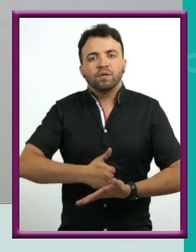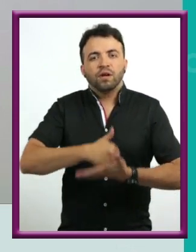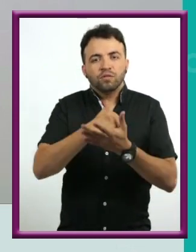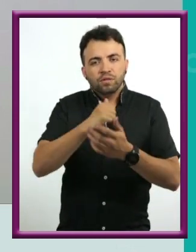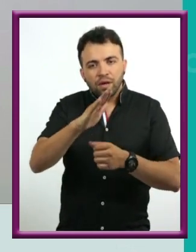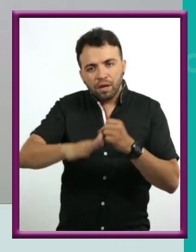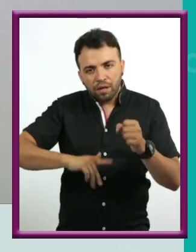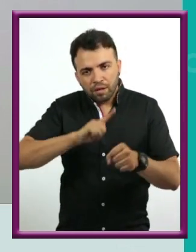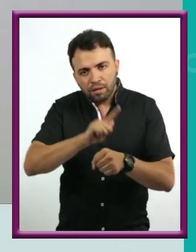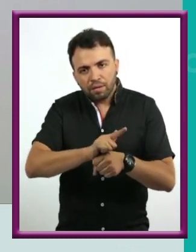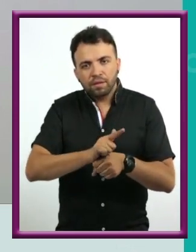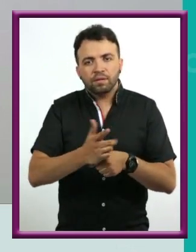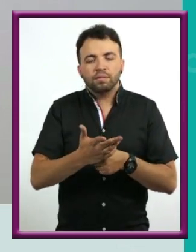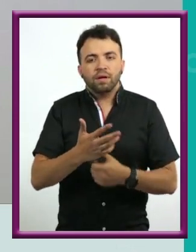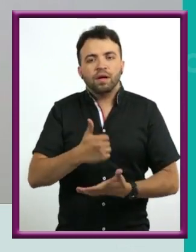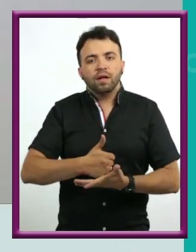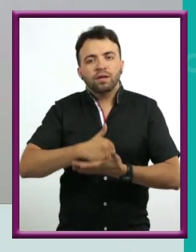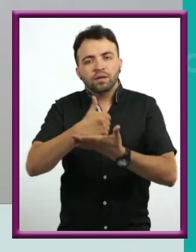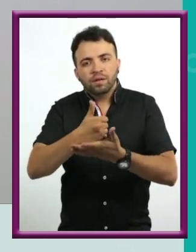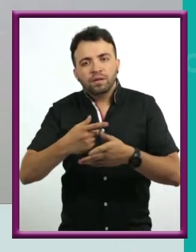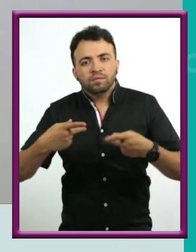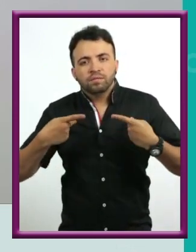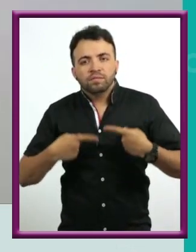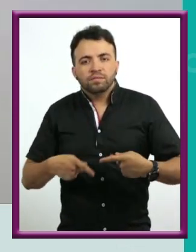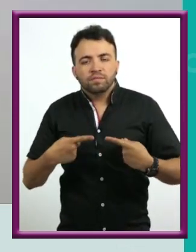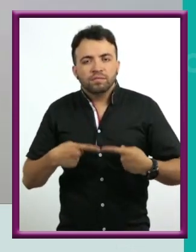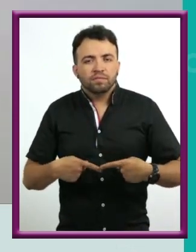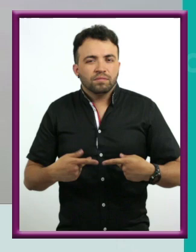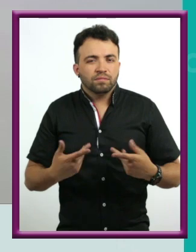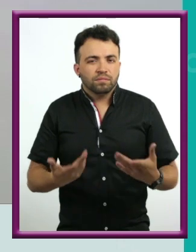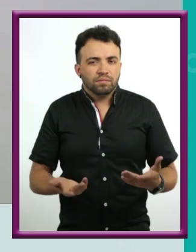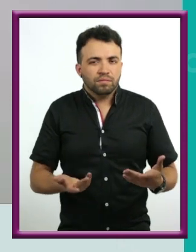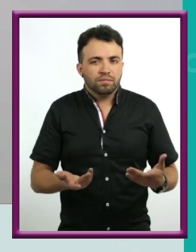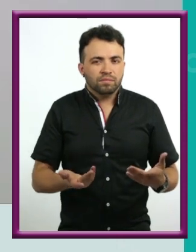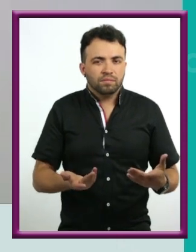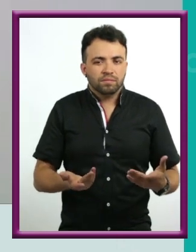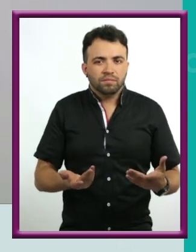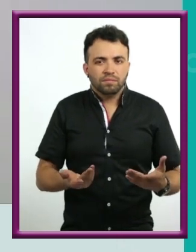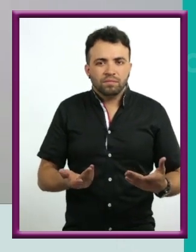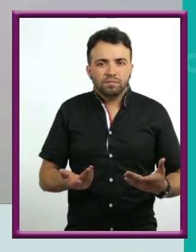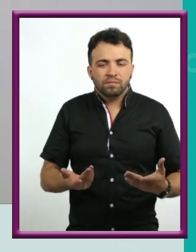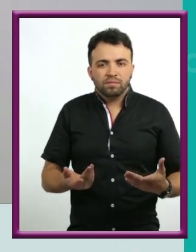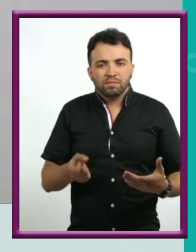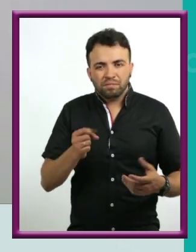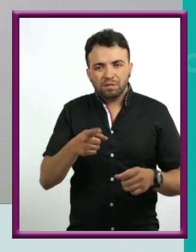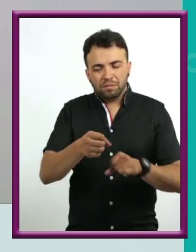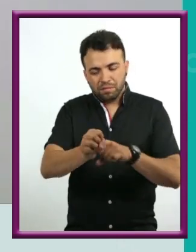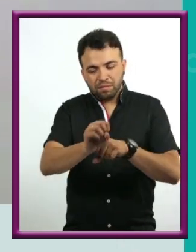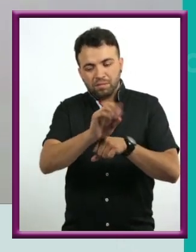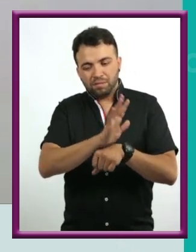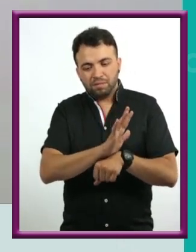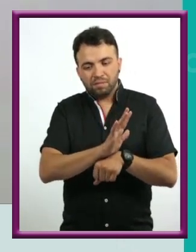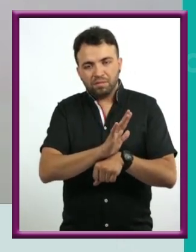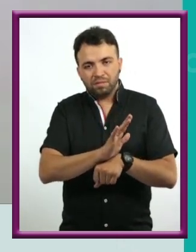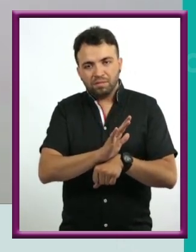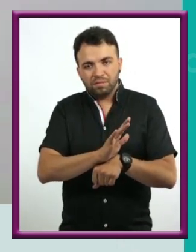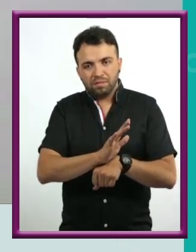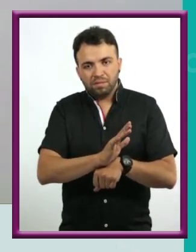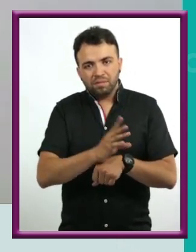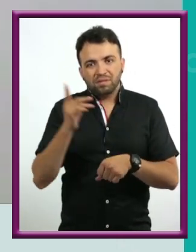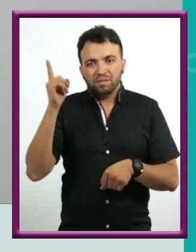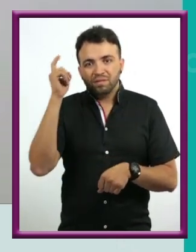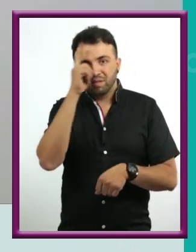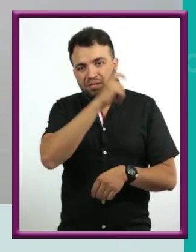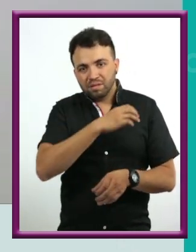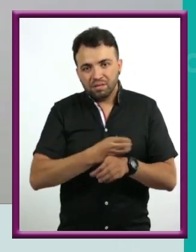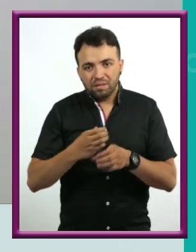las personas, a ayudar a los animalitos, a personas que con todo esto